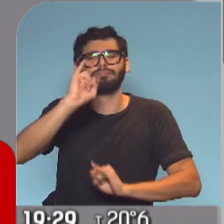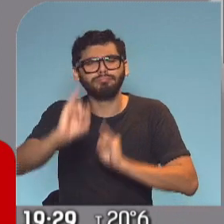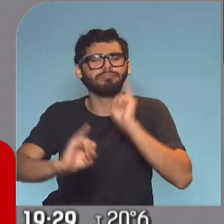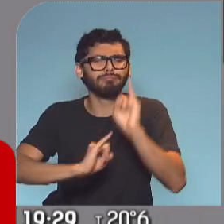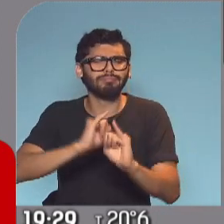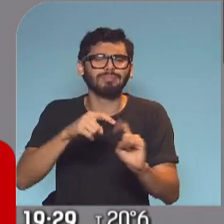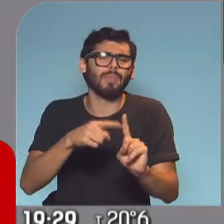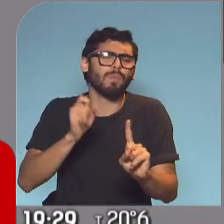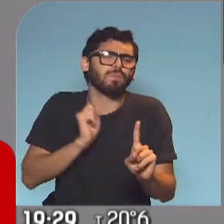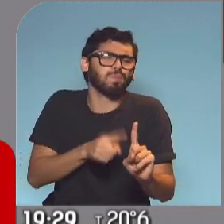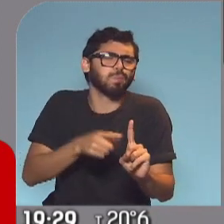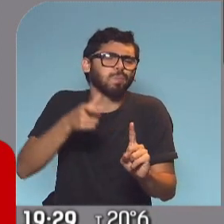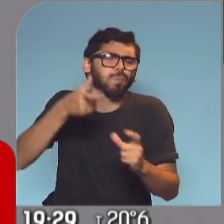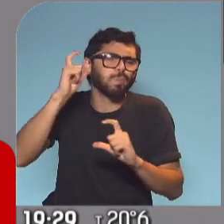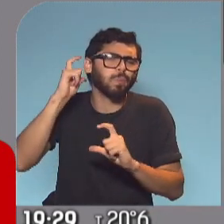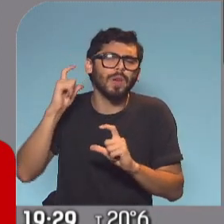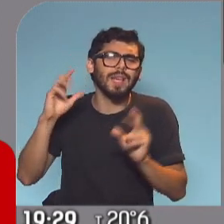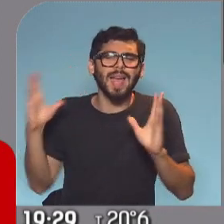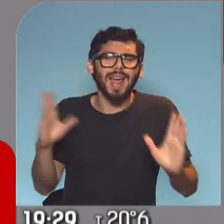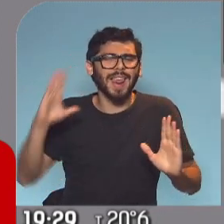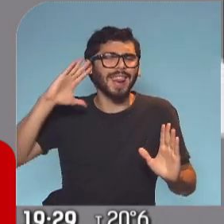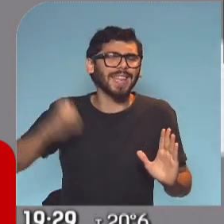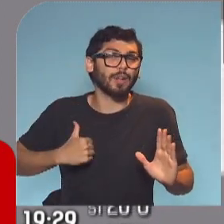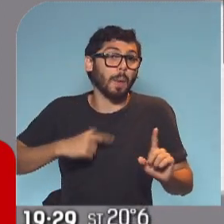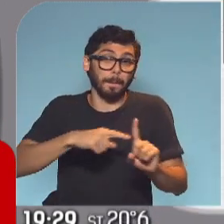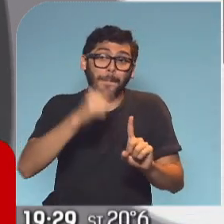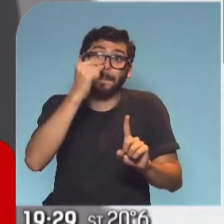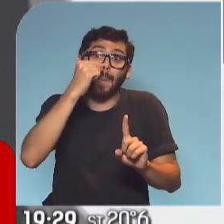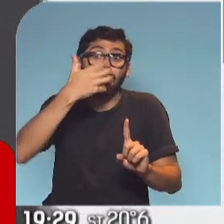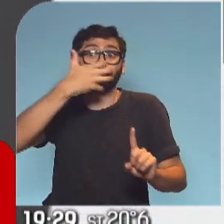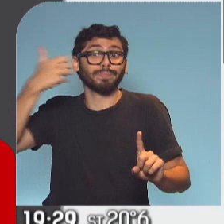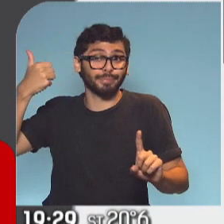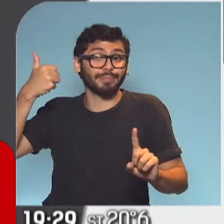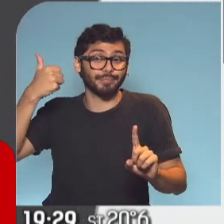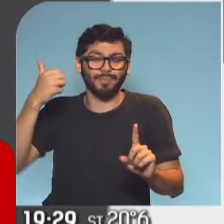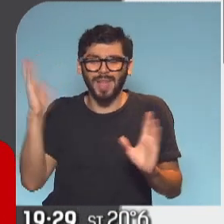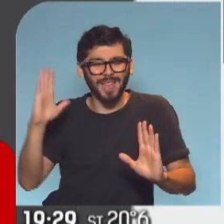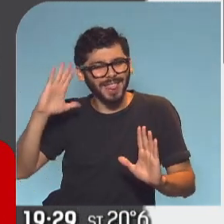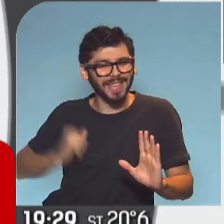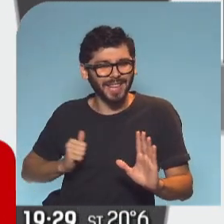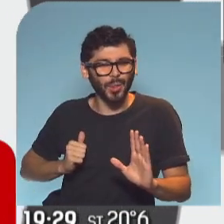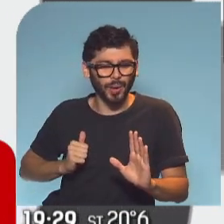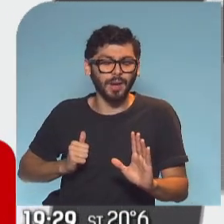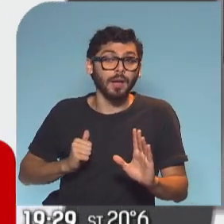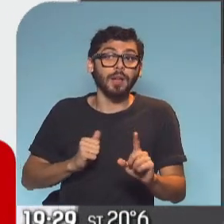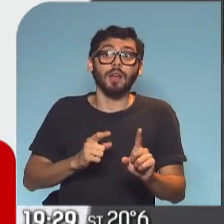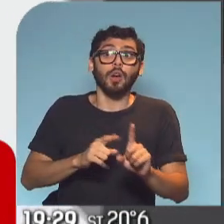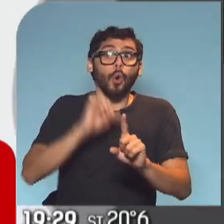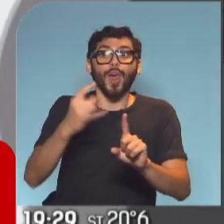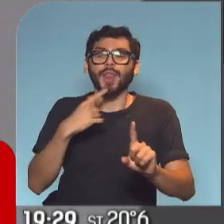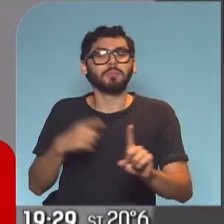contó las vivencias personales que tuvo con lo que fue en su momento el secuestro de su padre durante la última dictadura cívico-militar.